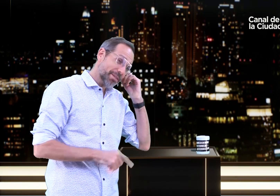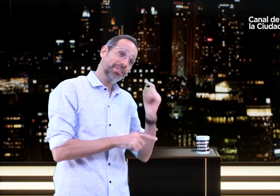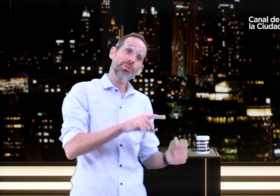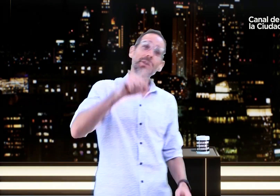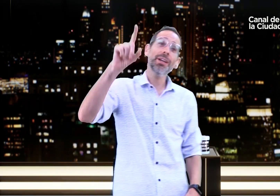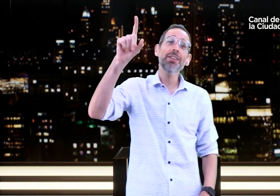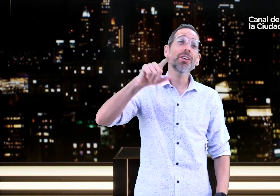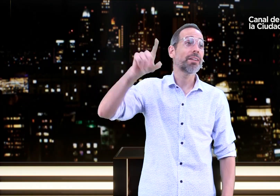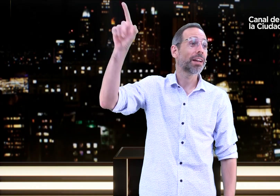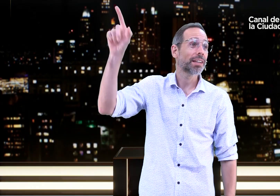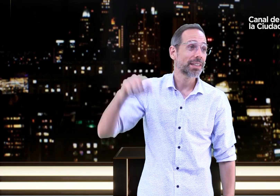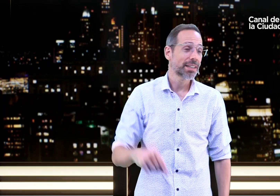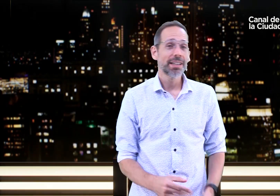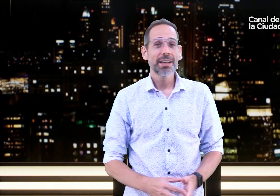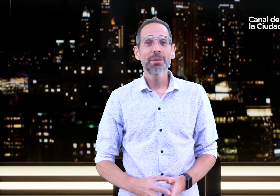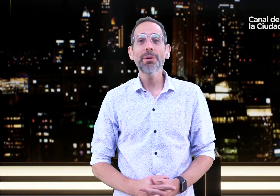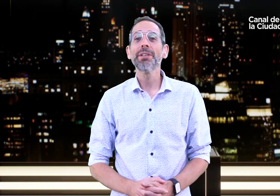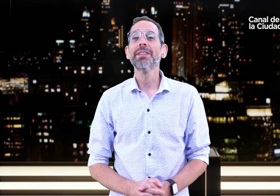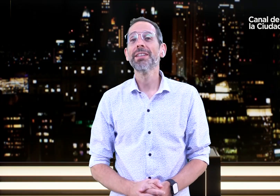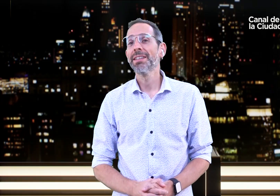montañas. Iban subiendo cuando hablan.